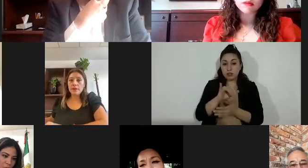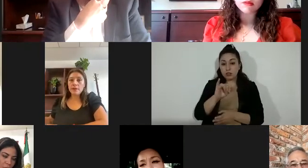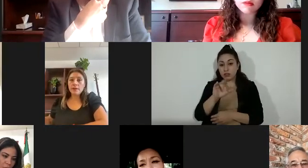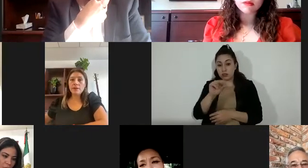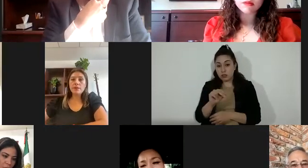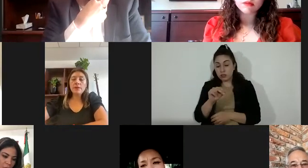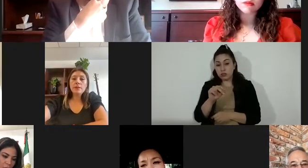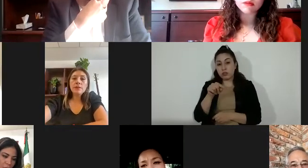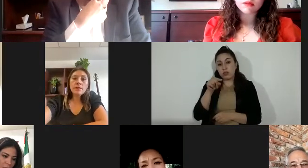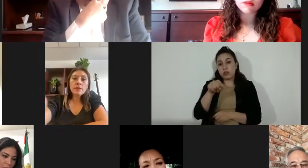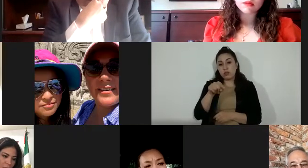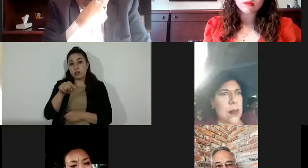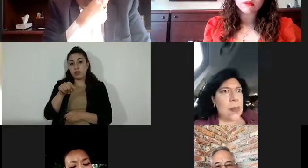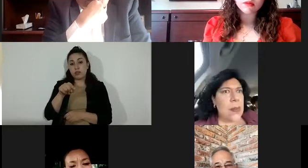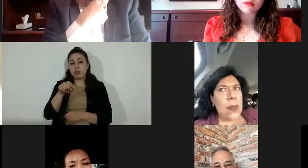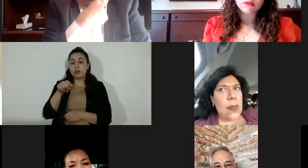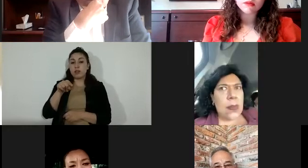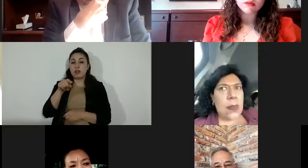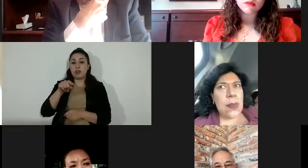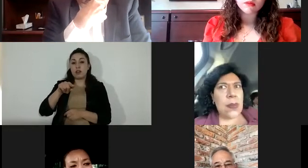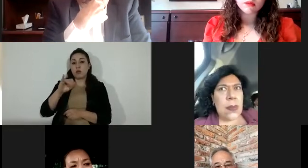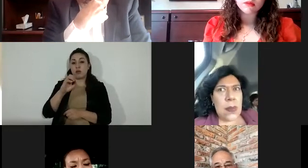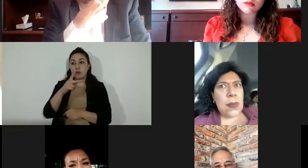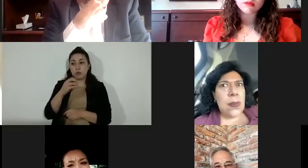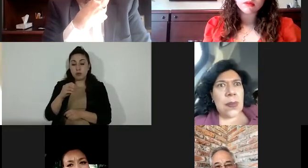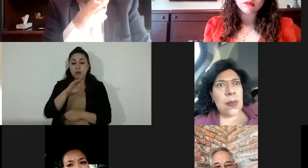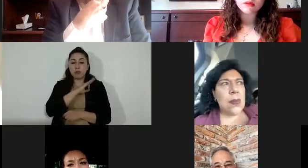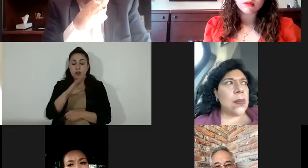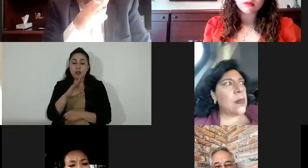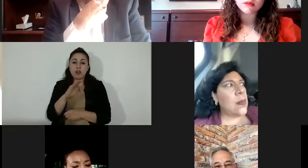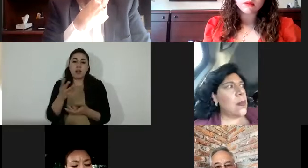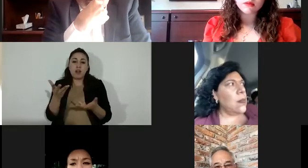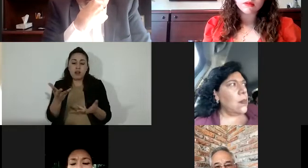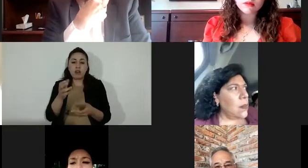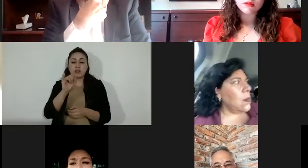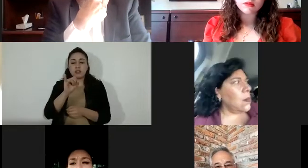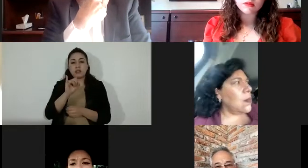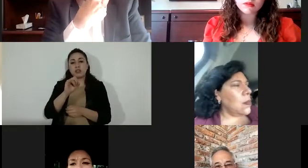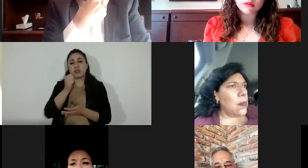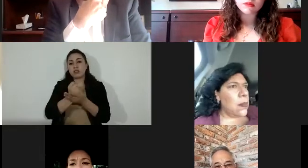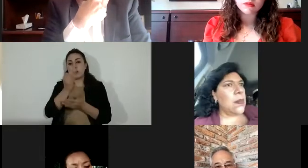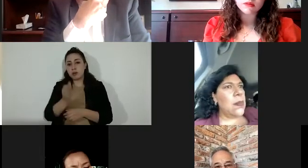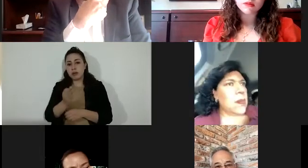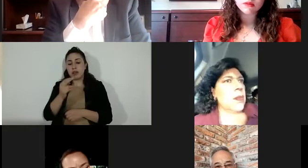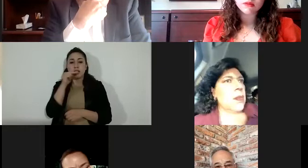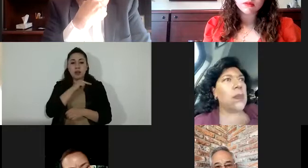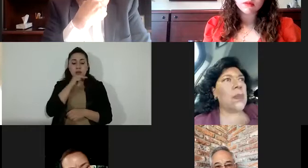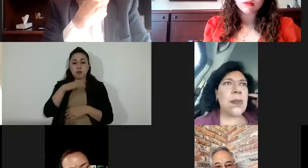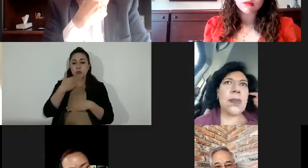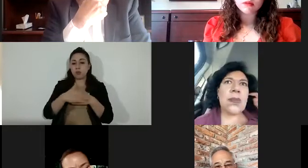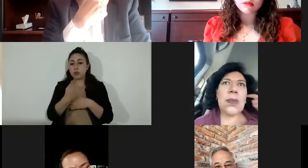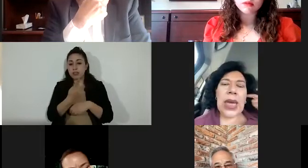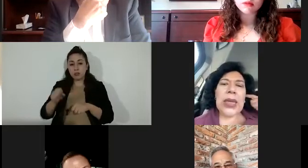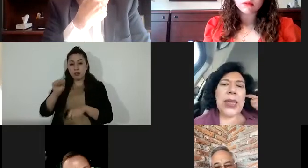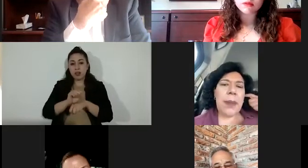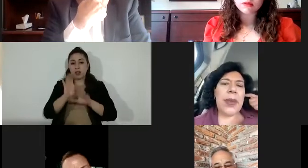esta comisión de la Jucopo, podríamos nosotros estar en la posibilidad de aprobar de inmediato la semana que entra pues